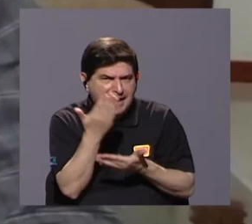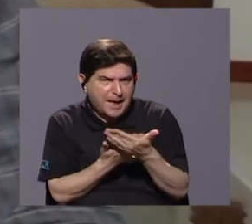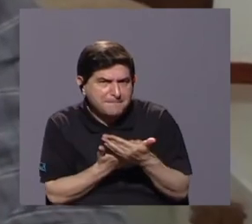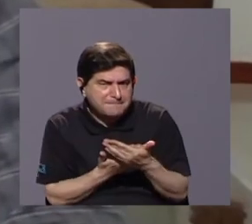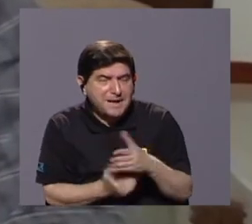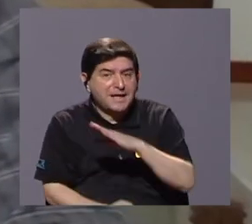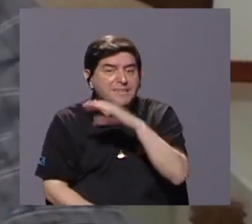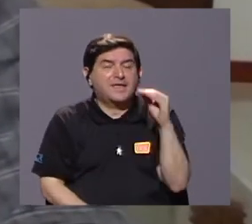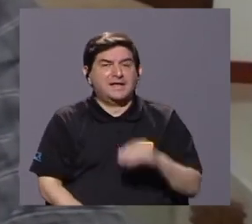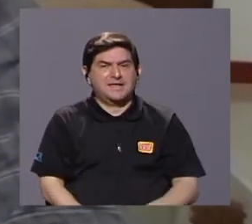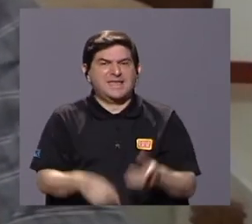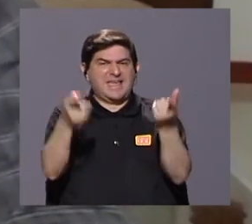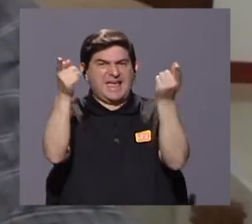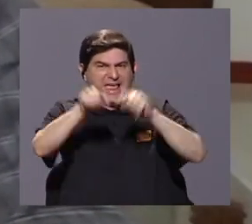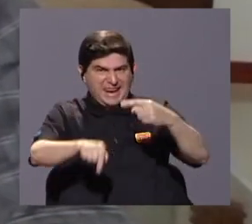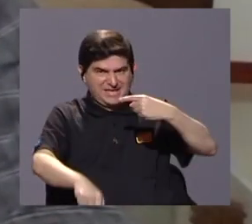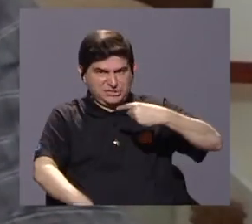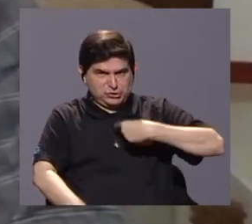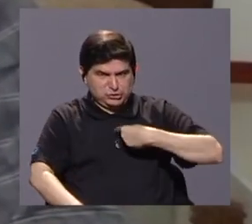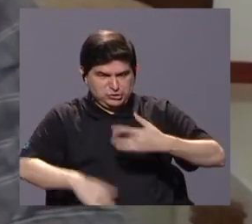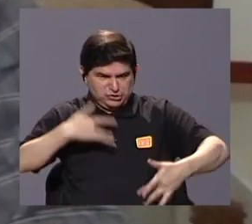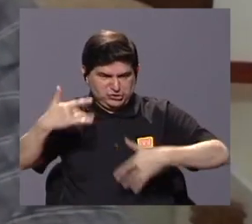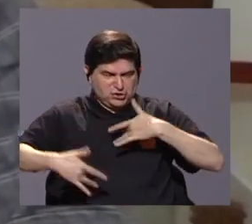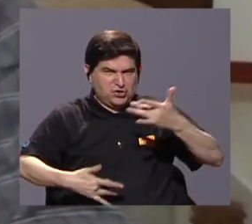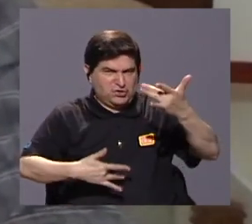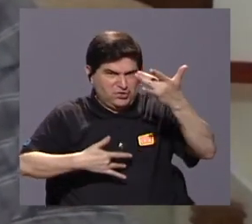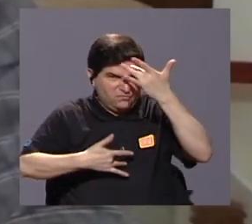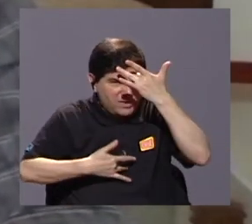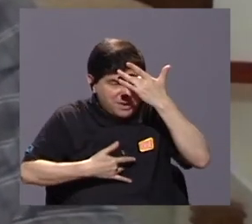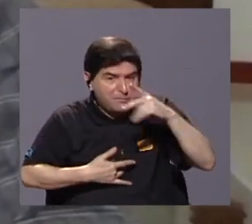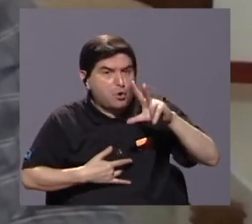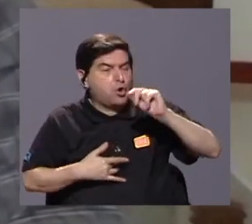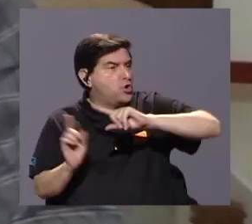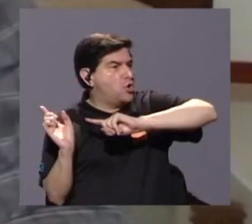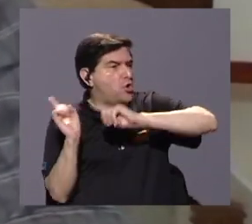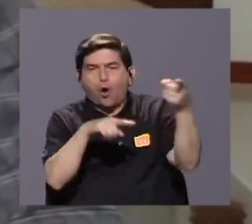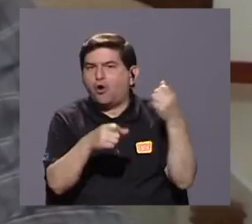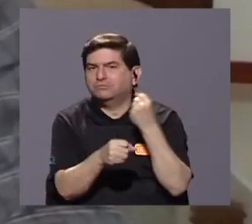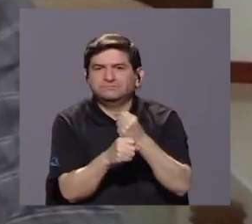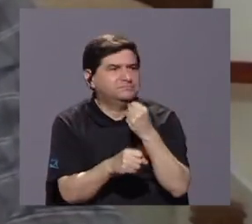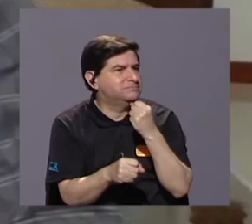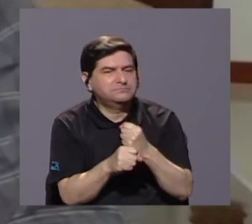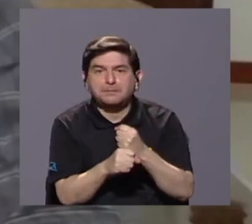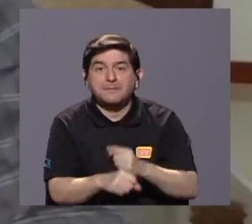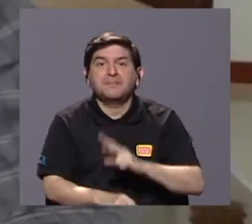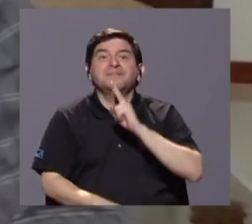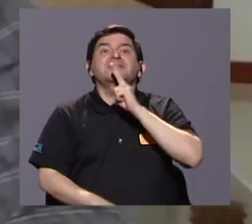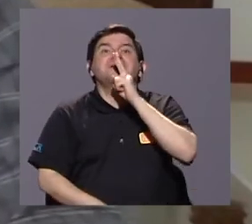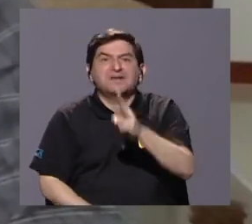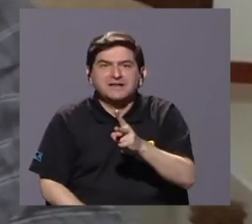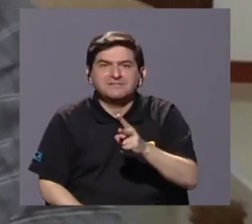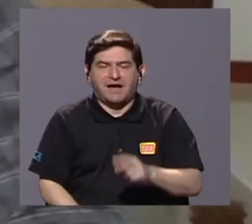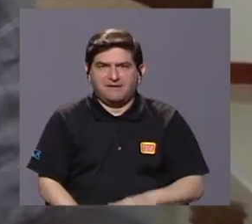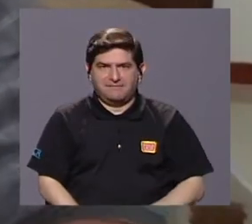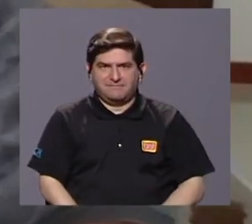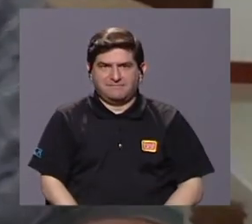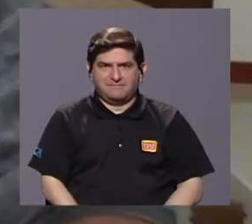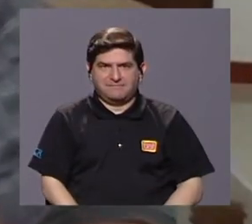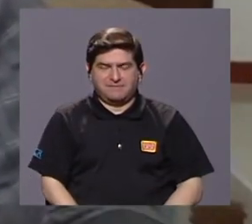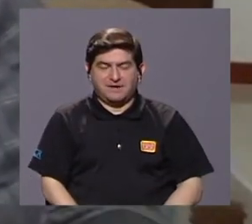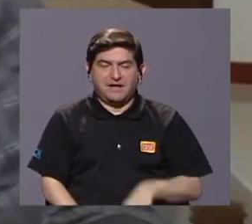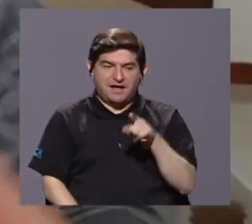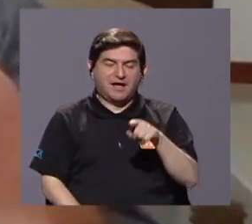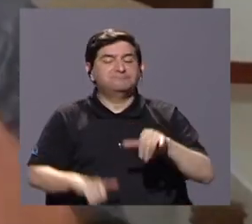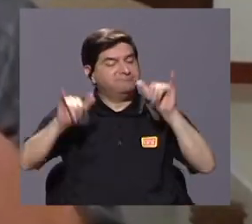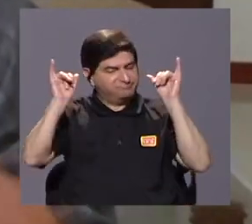y el hecho de que si yo me siento enfermo, no tengo que ir a trabajar, pero de verdad porque me siento enfermo, llegó